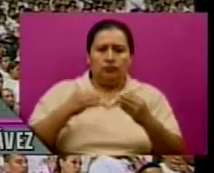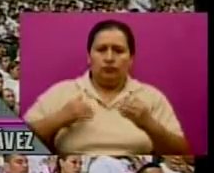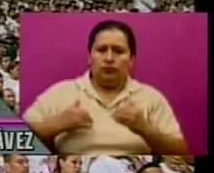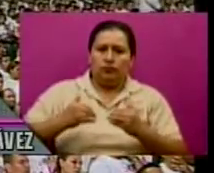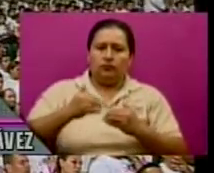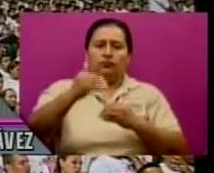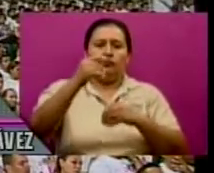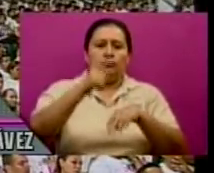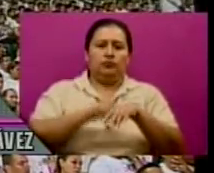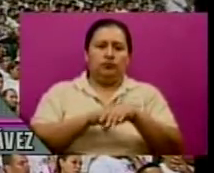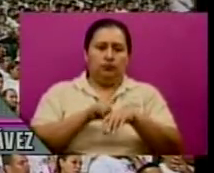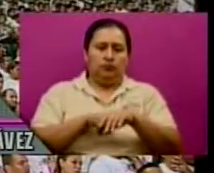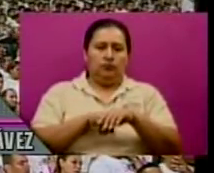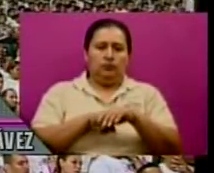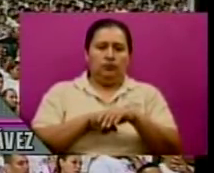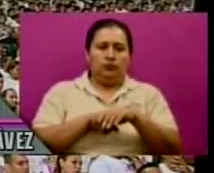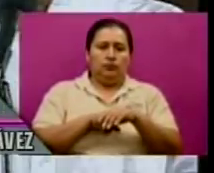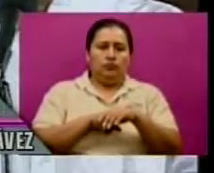tiempo